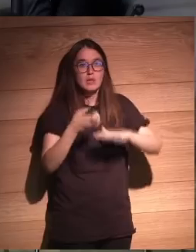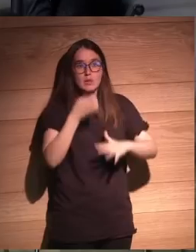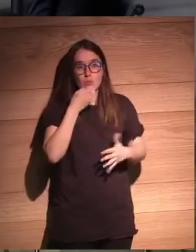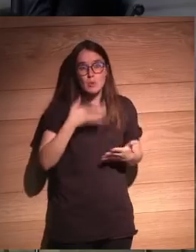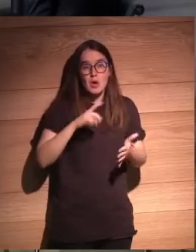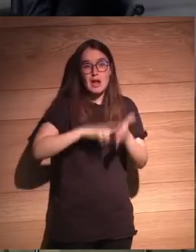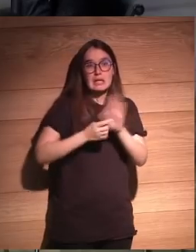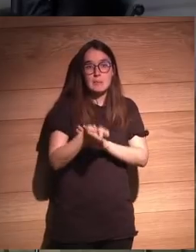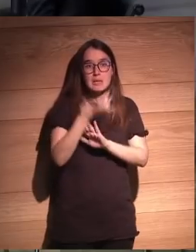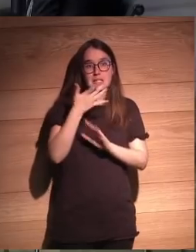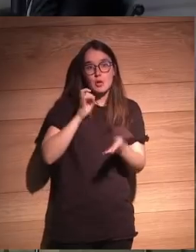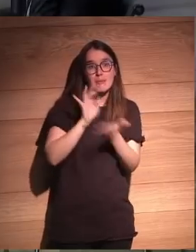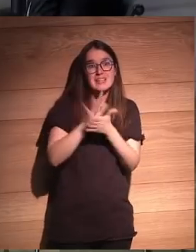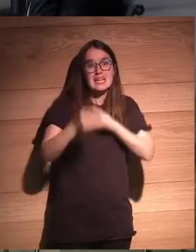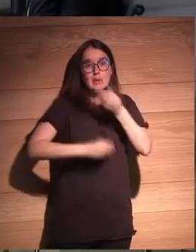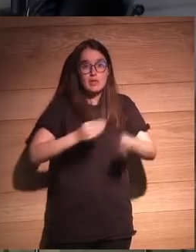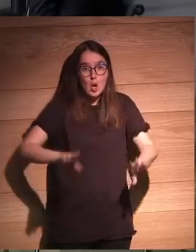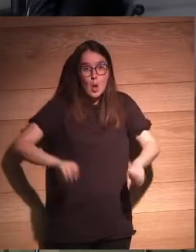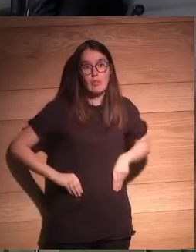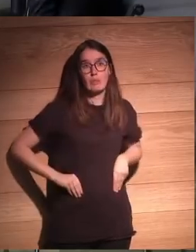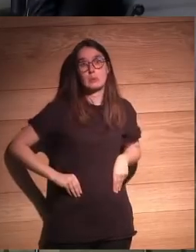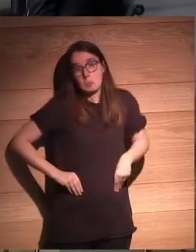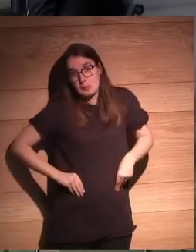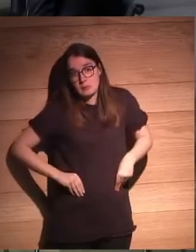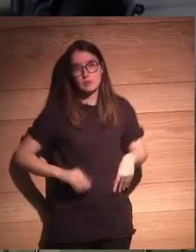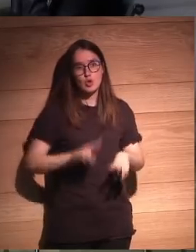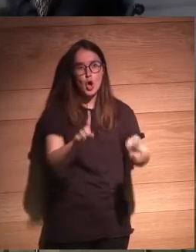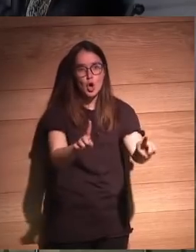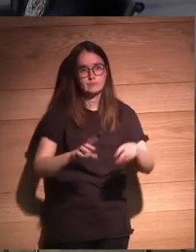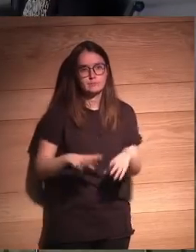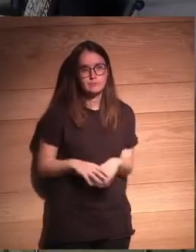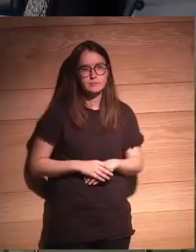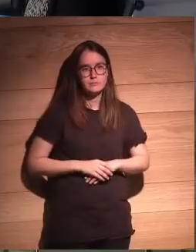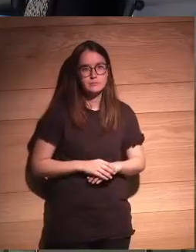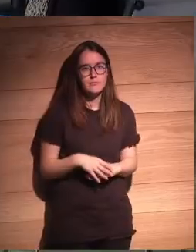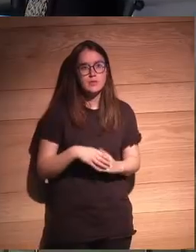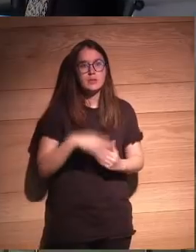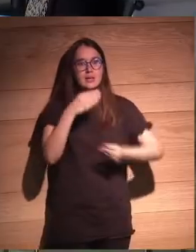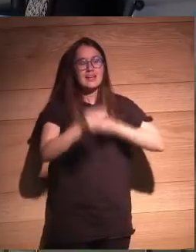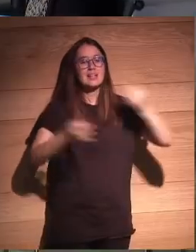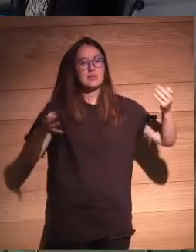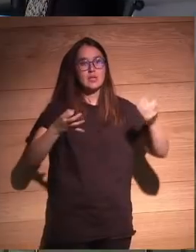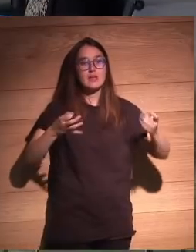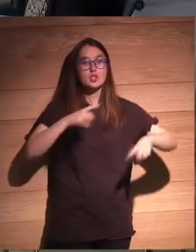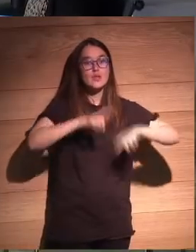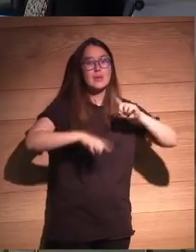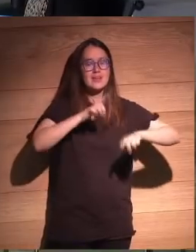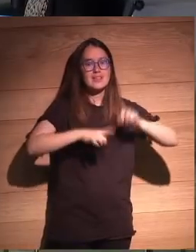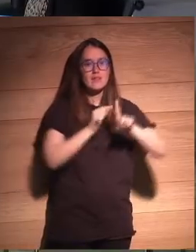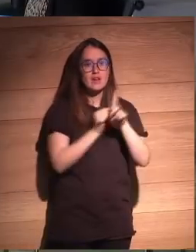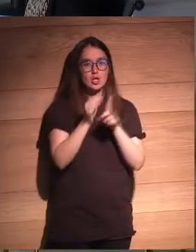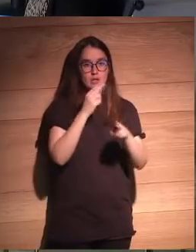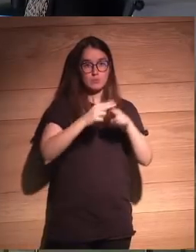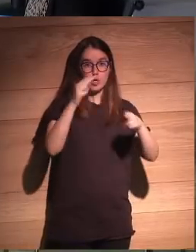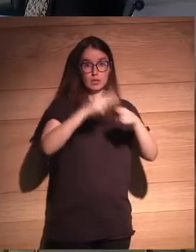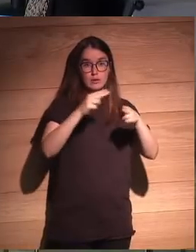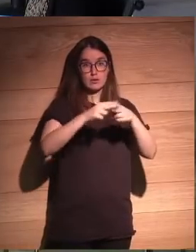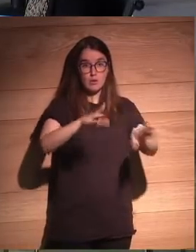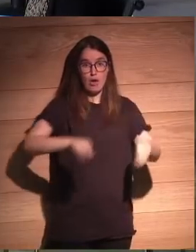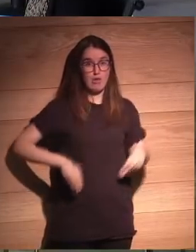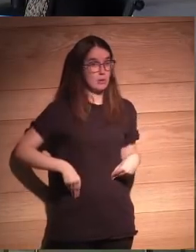suben el alquiler, me echan, ¿qué voy a hacer? Lo voy a asumir de la mejor forma posible. No. Lo que tenemos que hacer es decir, esto depende de factores políticos, no lo